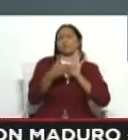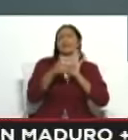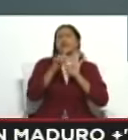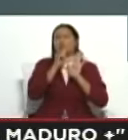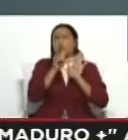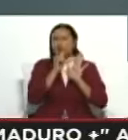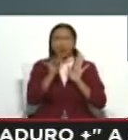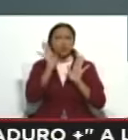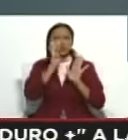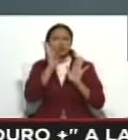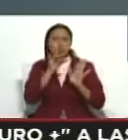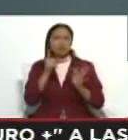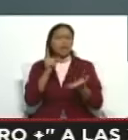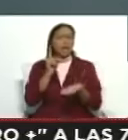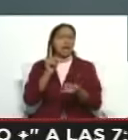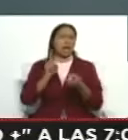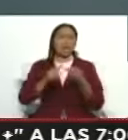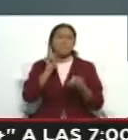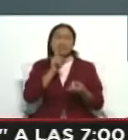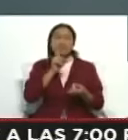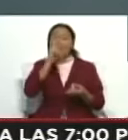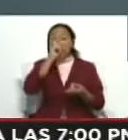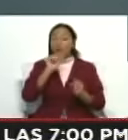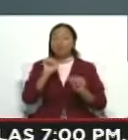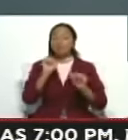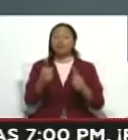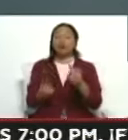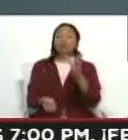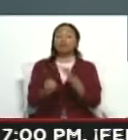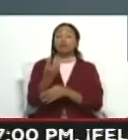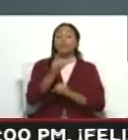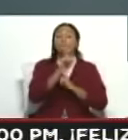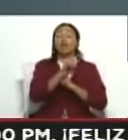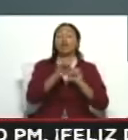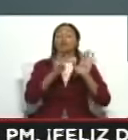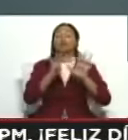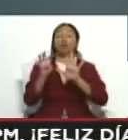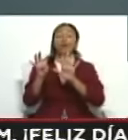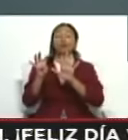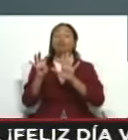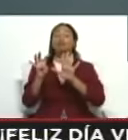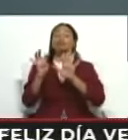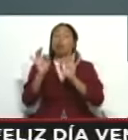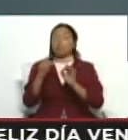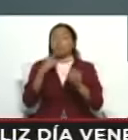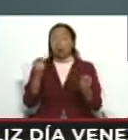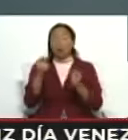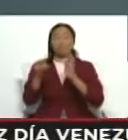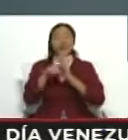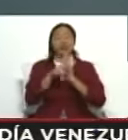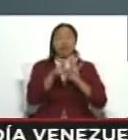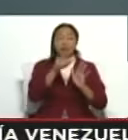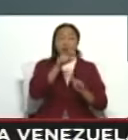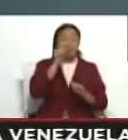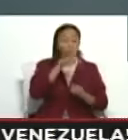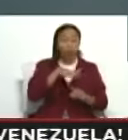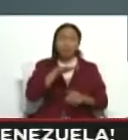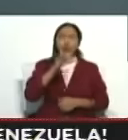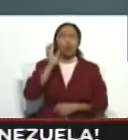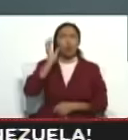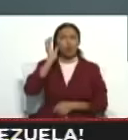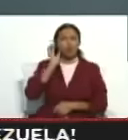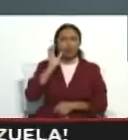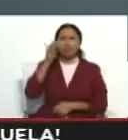contrainformación, a partir del año 99 sin descanso. Pero el pueblo es consciente y se va dando cuenta. Ahí